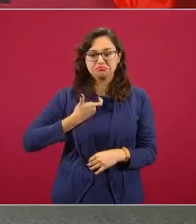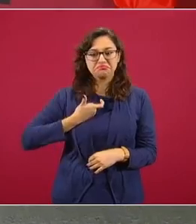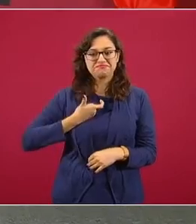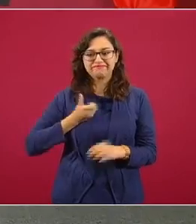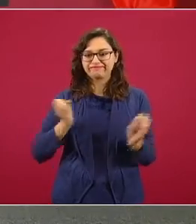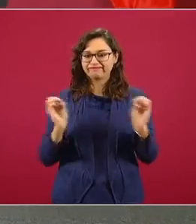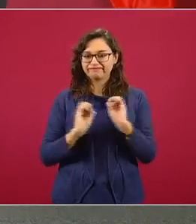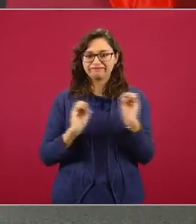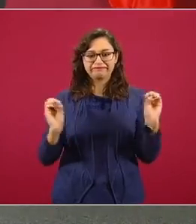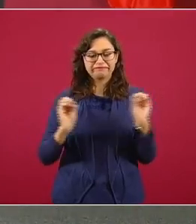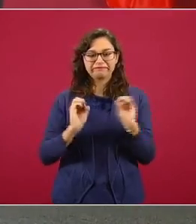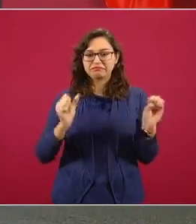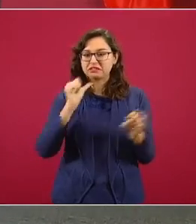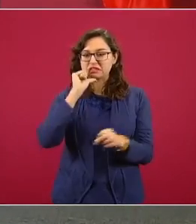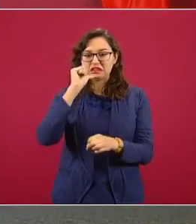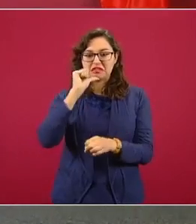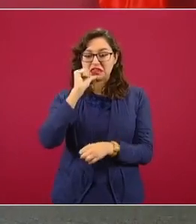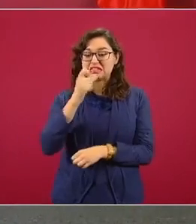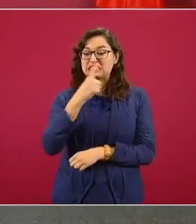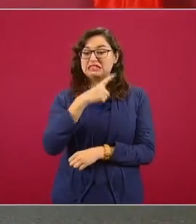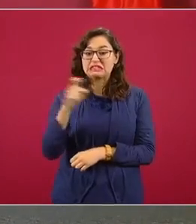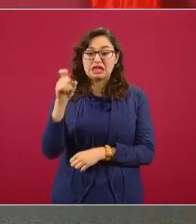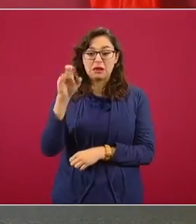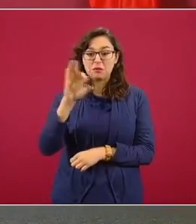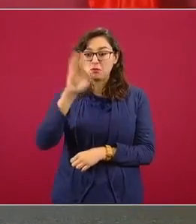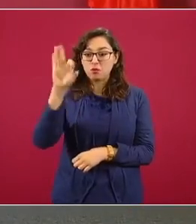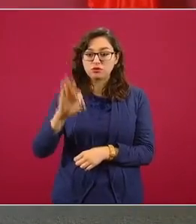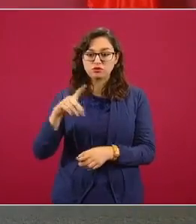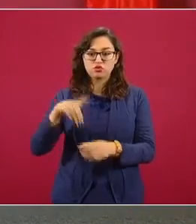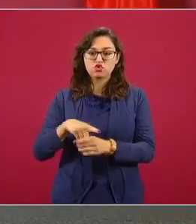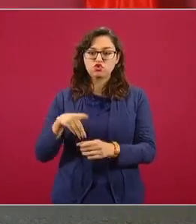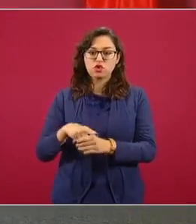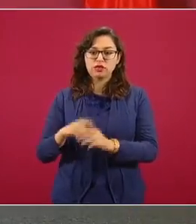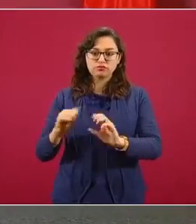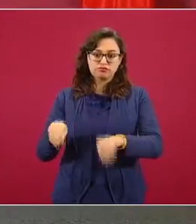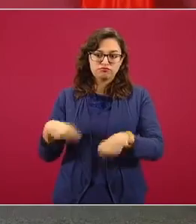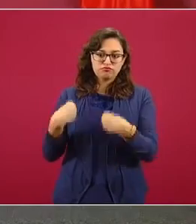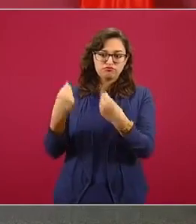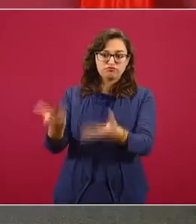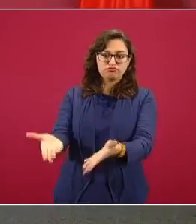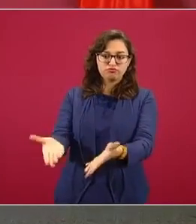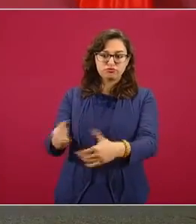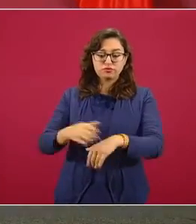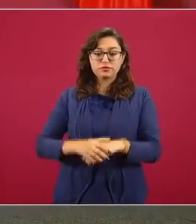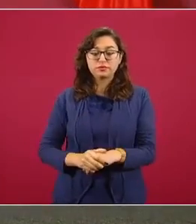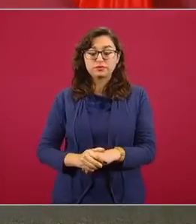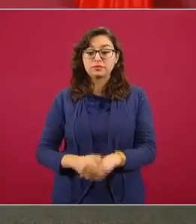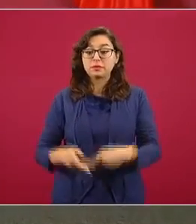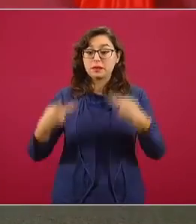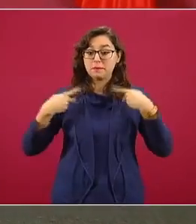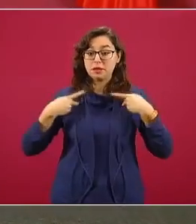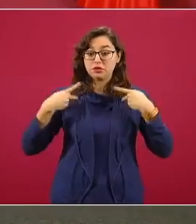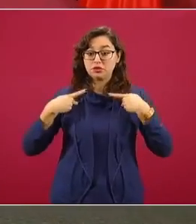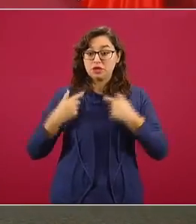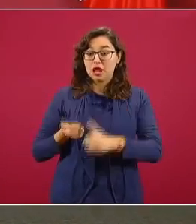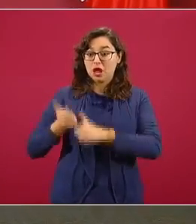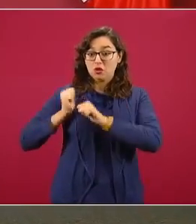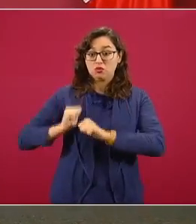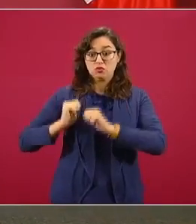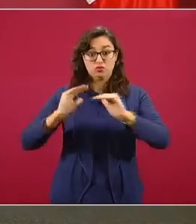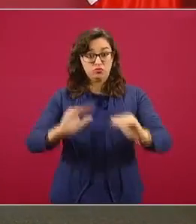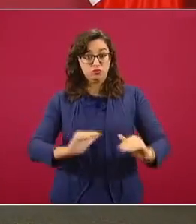aguinaldo. Decía, para que, y los altos funcionarios van a